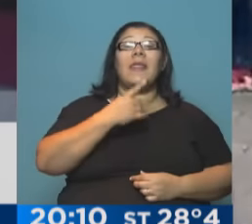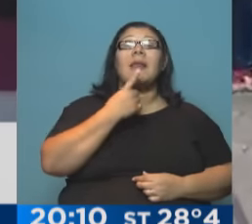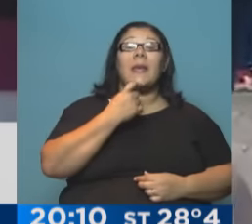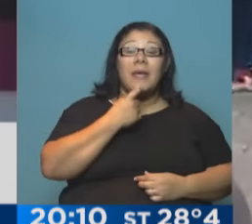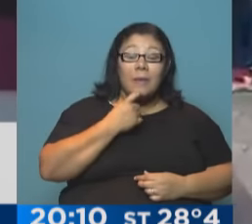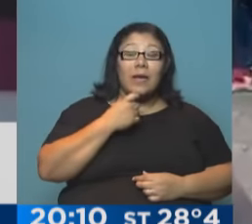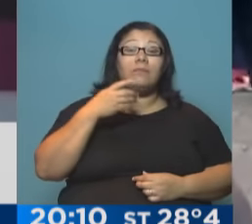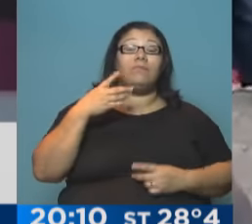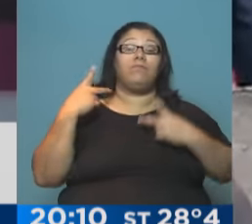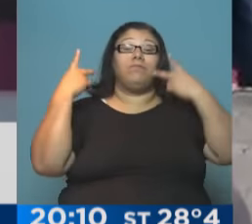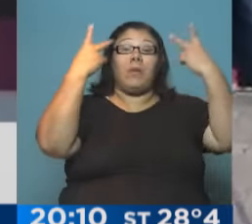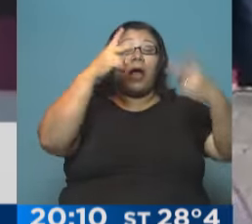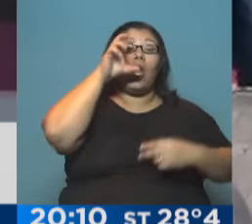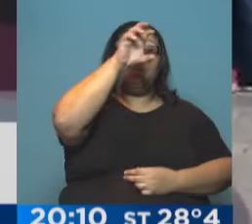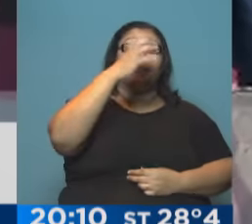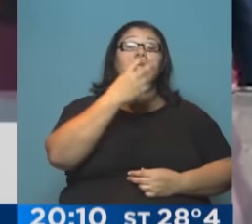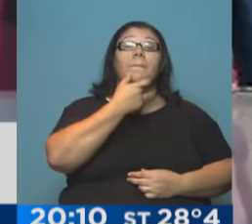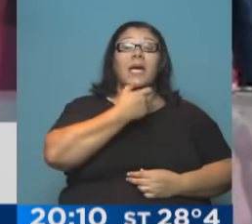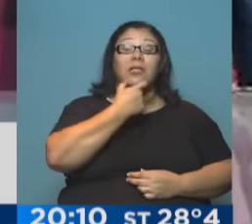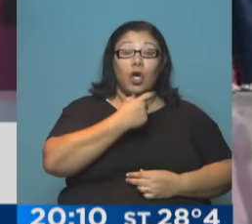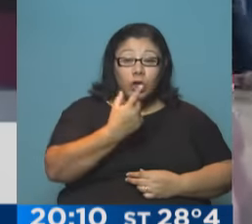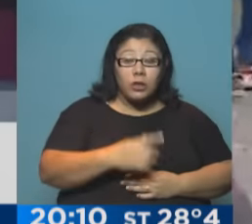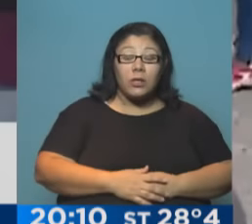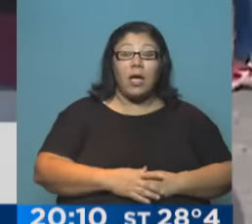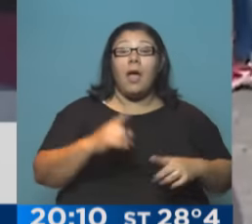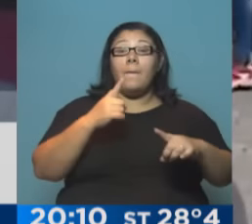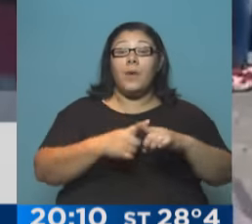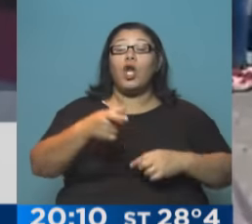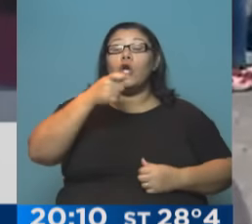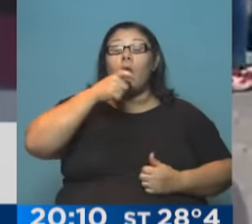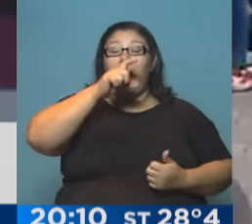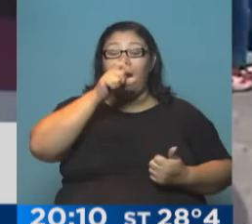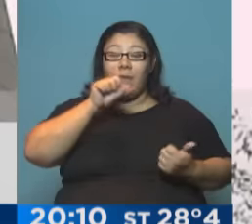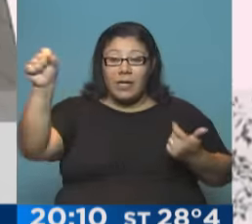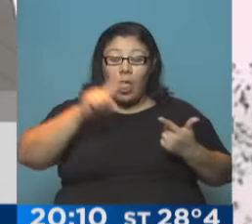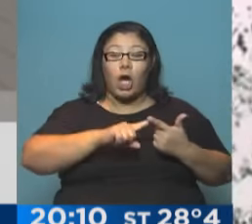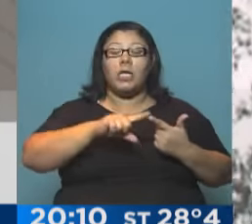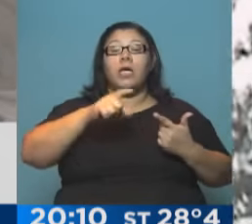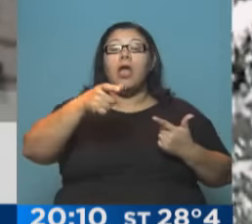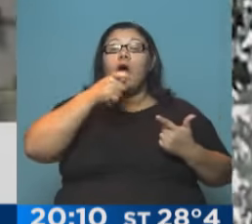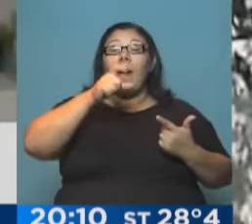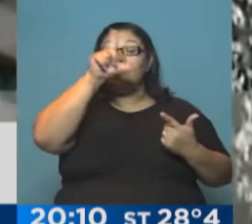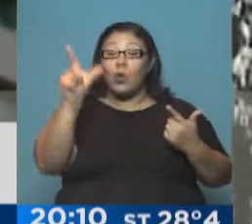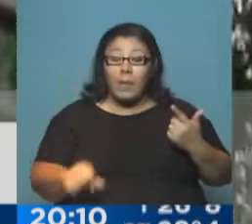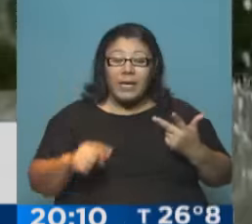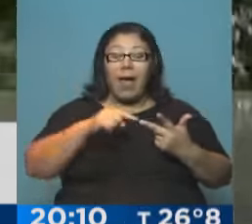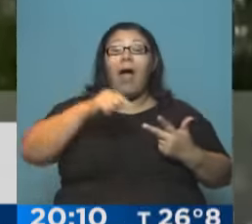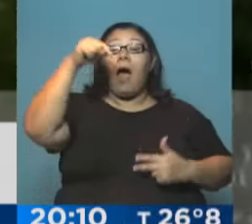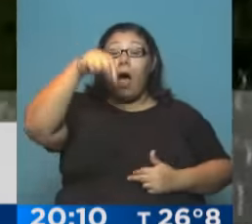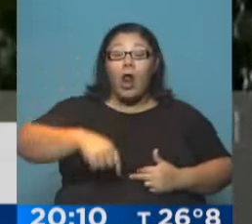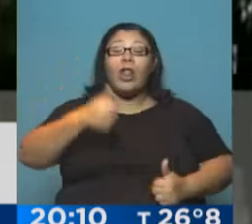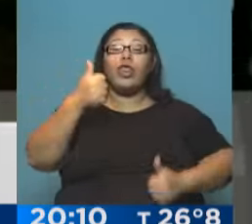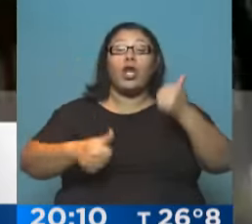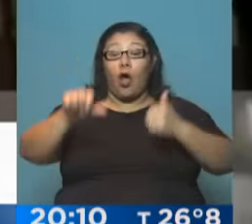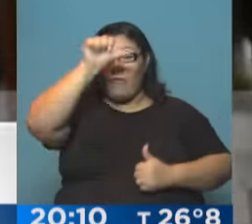Mendoza pretenden que la racha triunfal que comprende Copa Libertadores, Sudamericana y ahora torneos de verano pueda continuar.